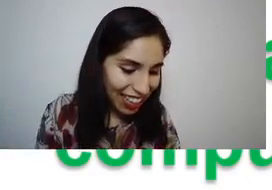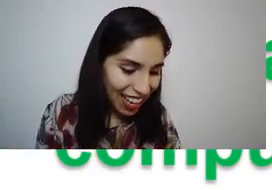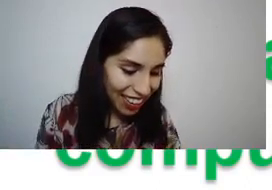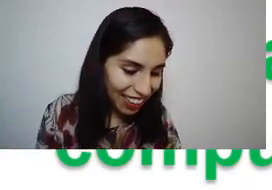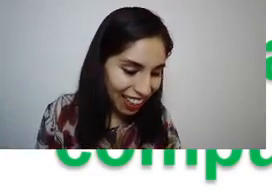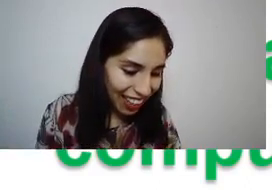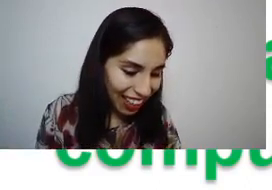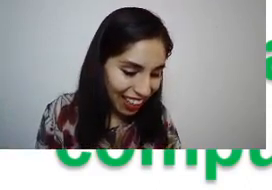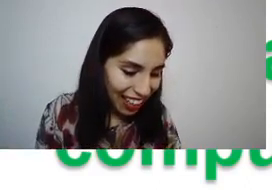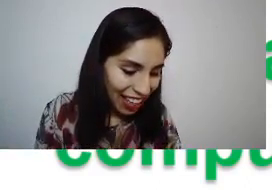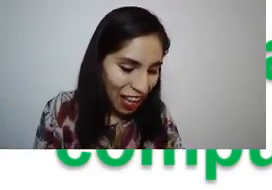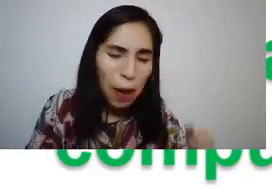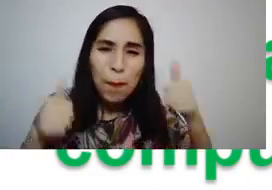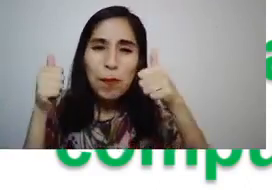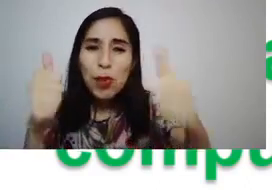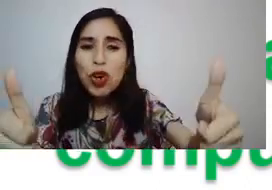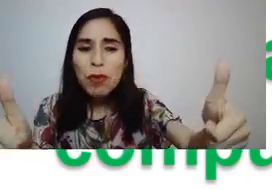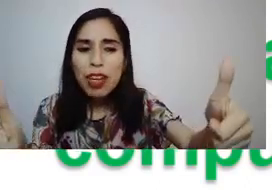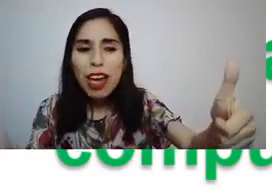excelente